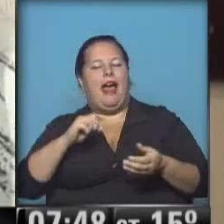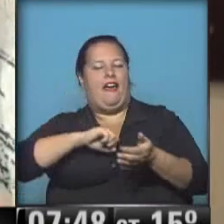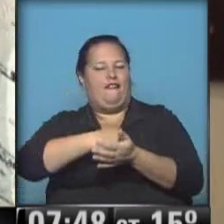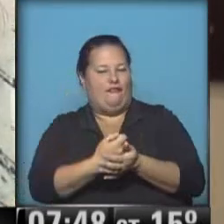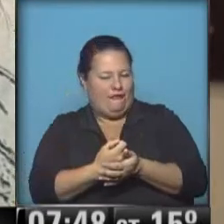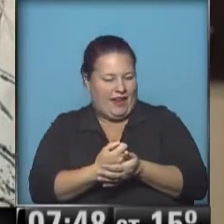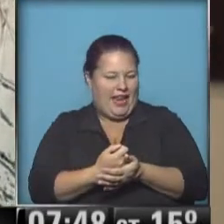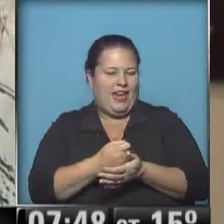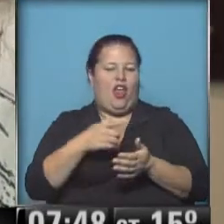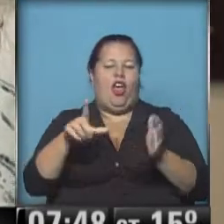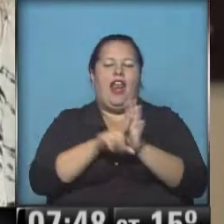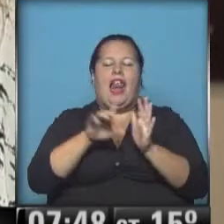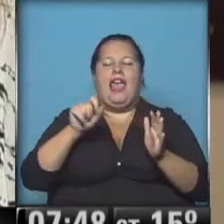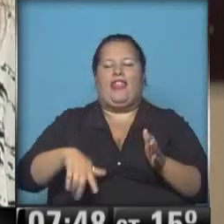medidas soberanas de la república argentina